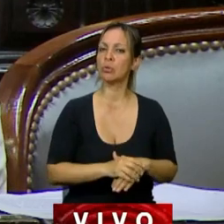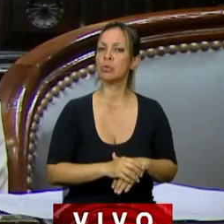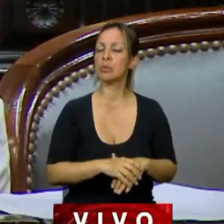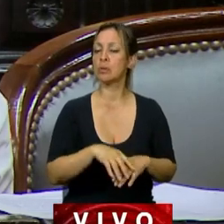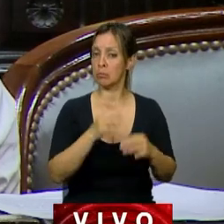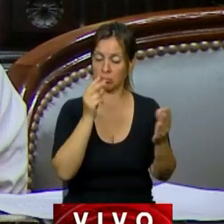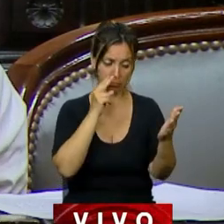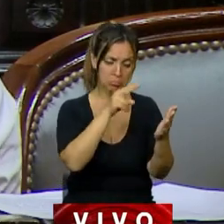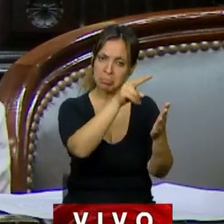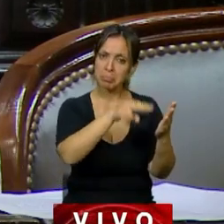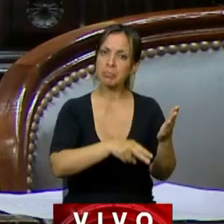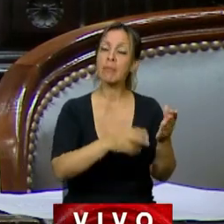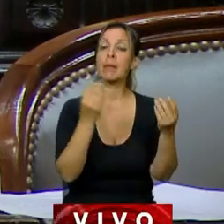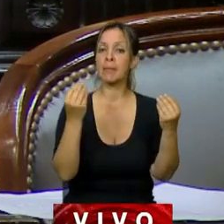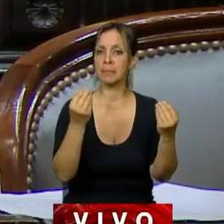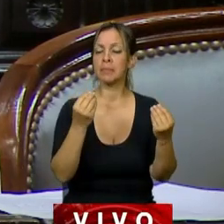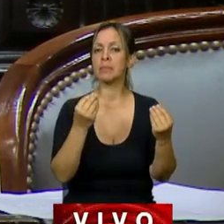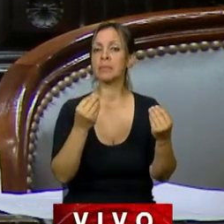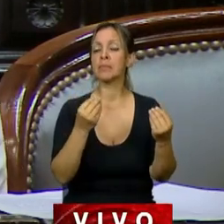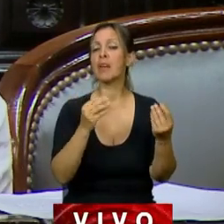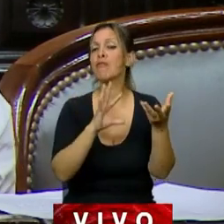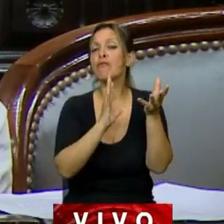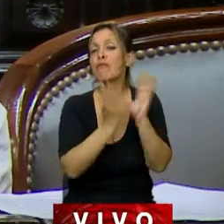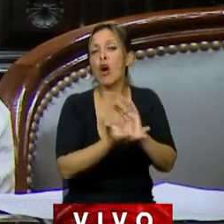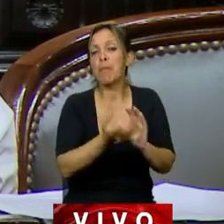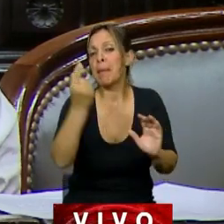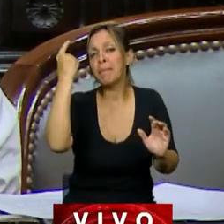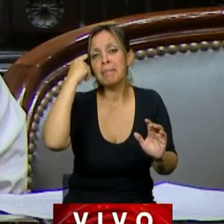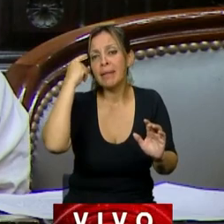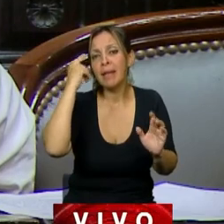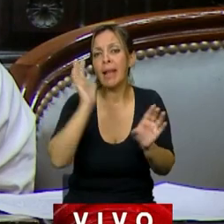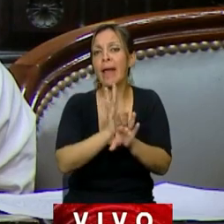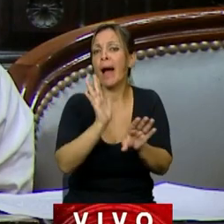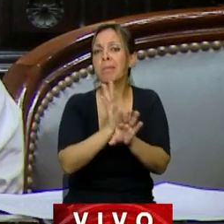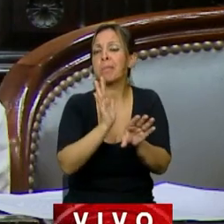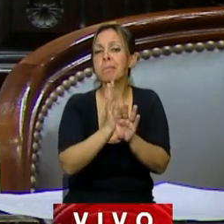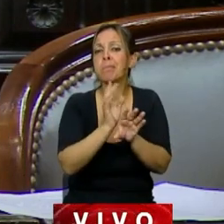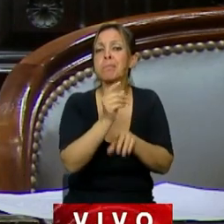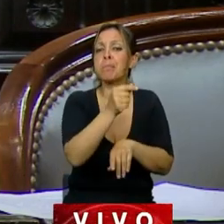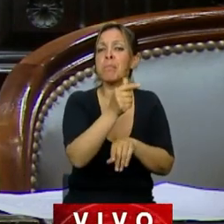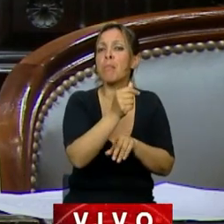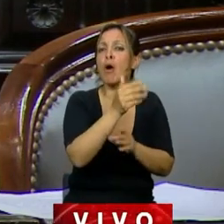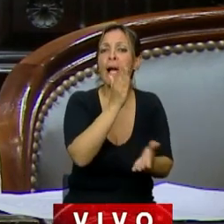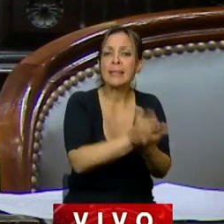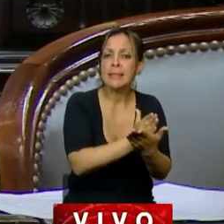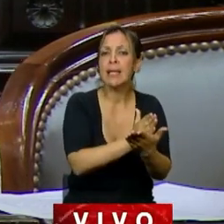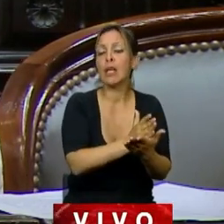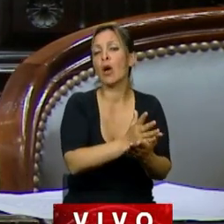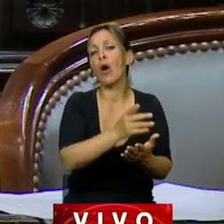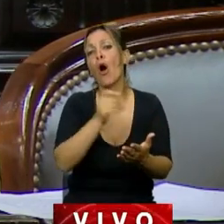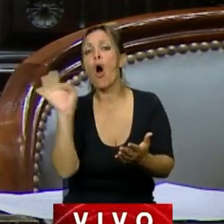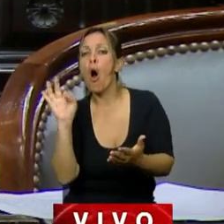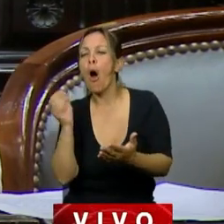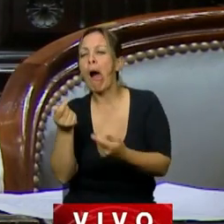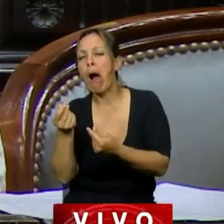claramente se ven en este presupuesto. Y es la mentalidad de vuelta del látigo y la billetera. Que si sos